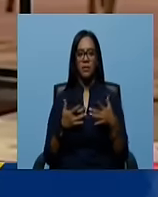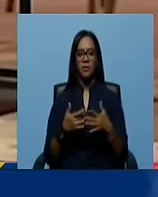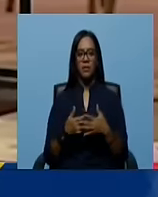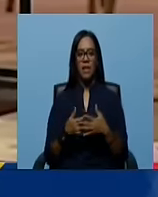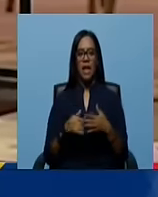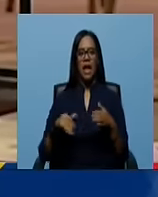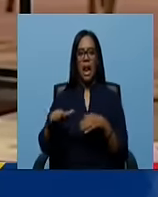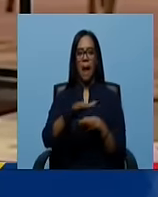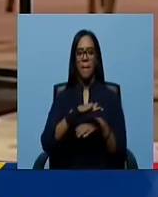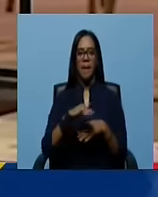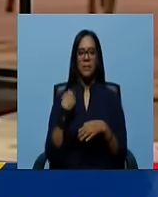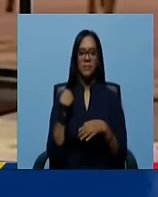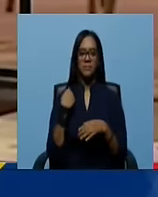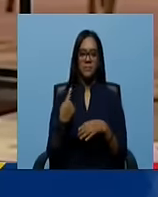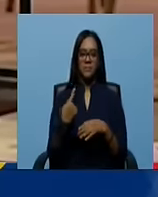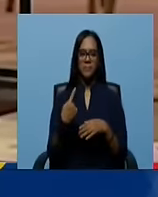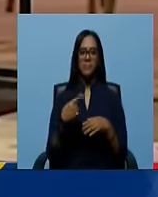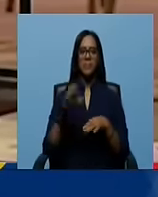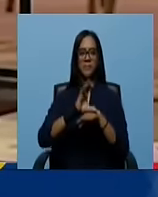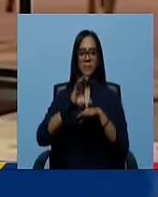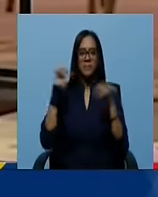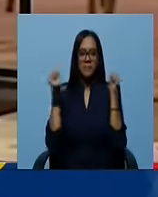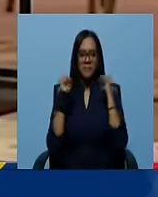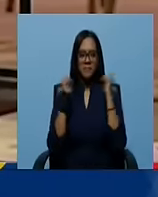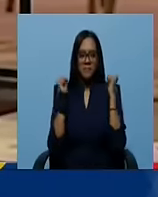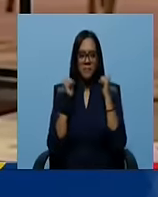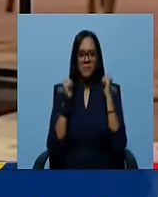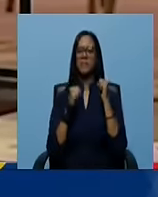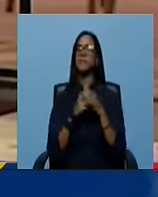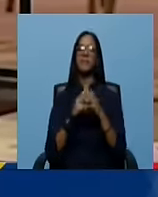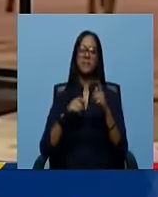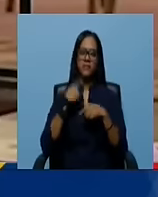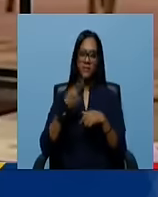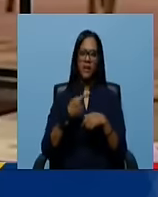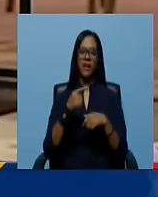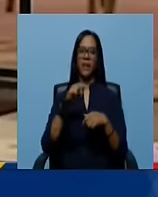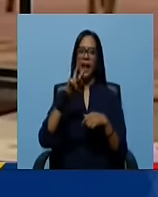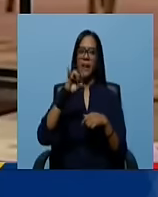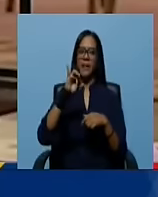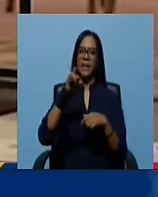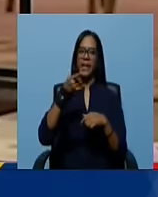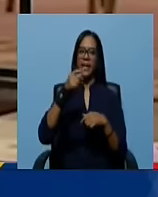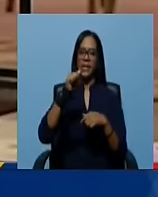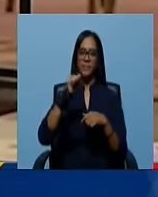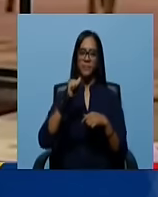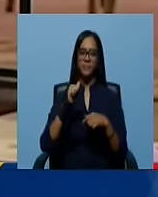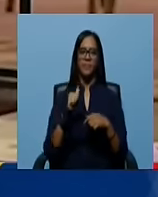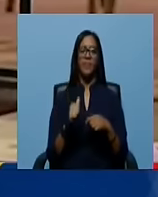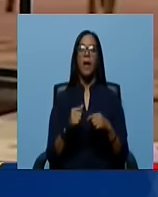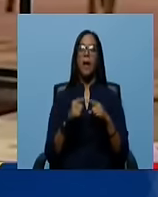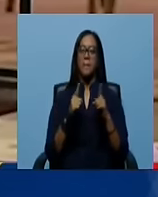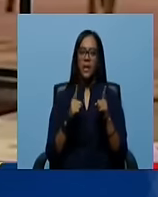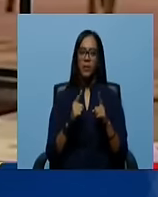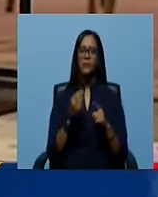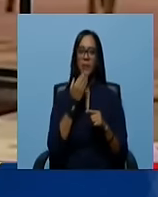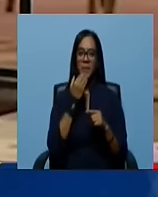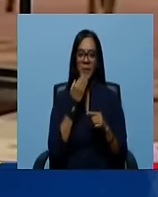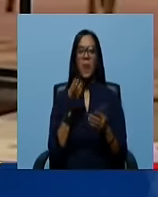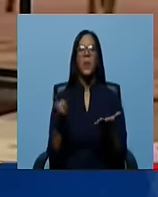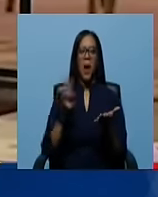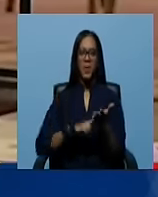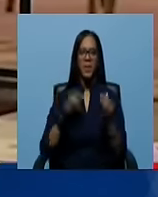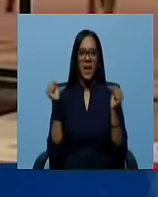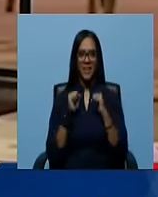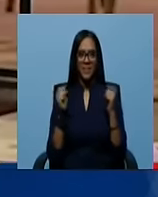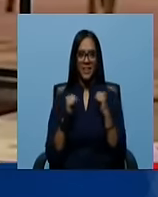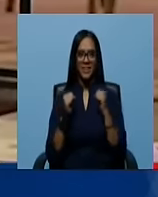en la plaza principal de la ciudad de Mérida, luego en el Vigía. Pero pronto, muy pronto, volvemos a